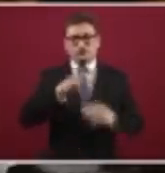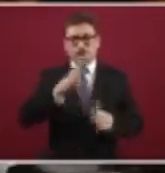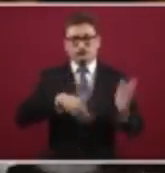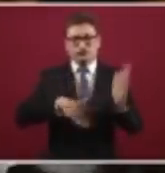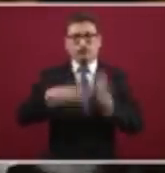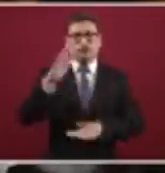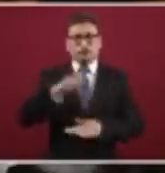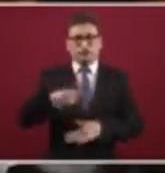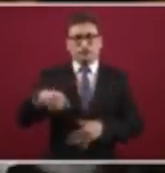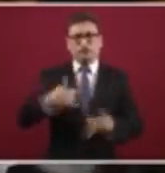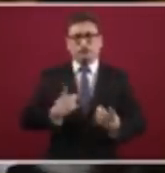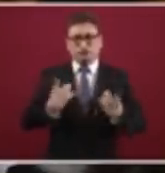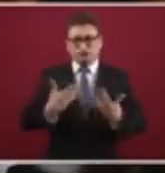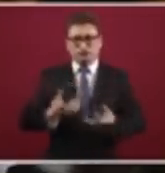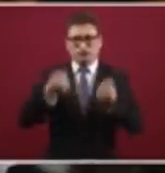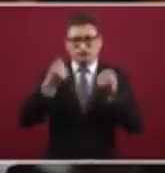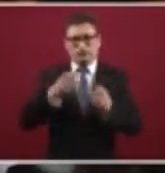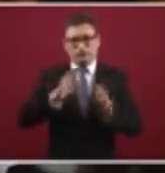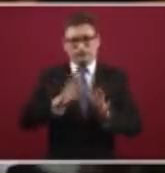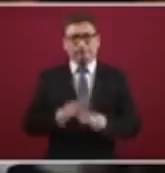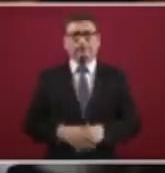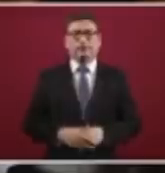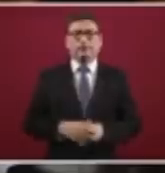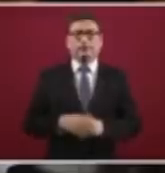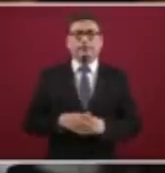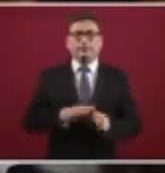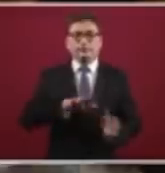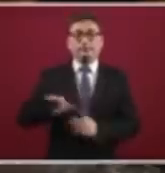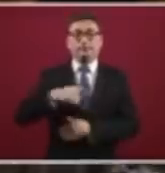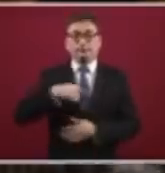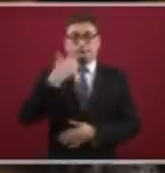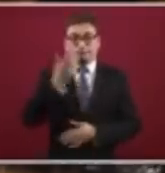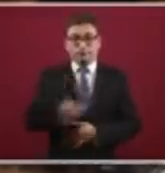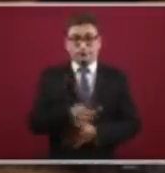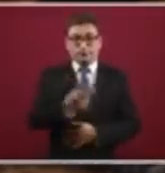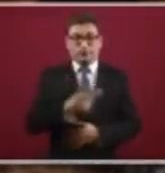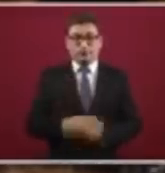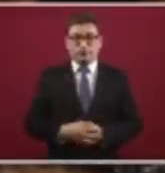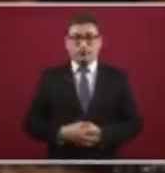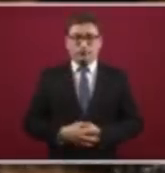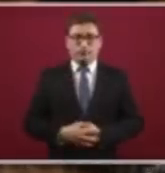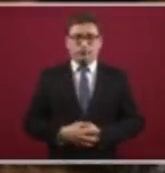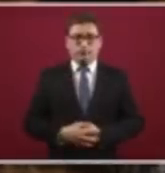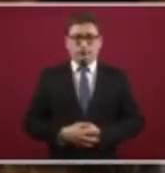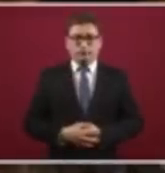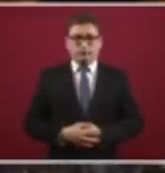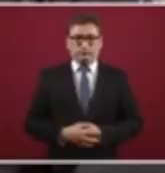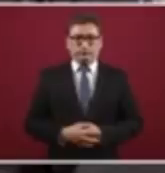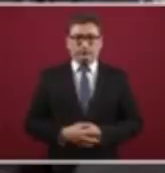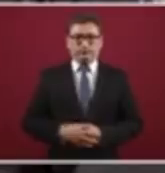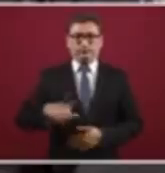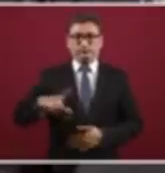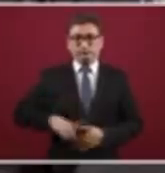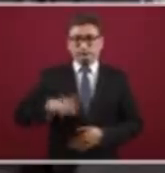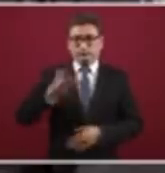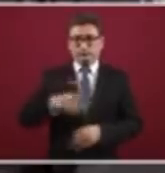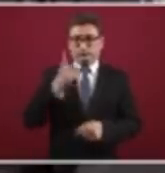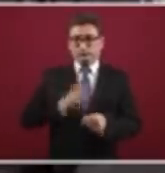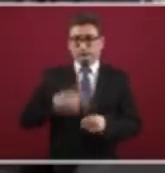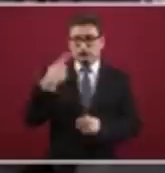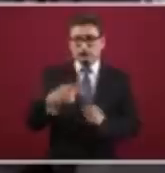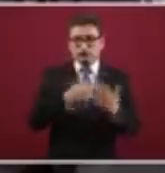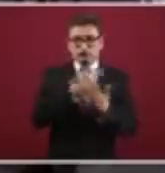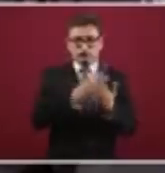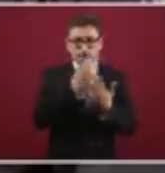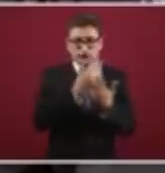todos mucho éxito lo que quisiera preguntar es con que está planeando el gobierno federal para que